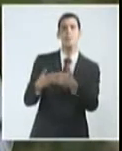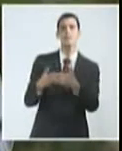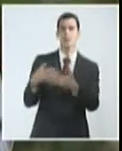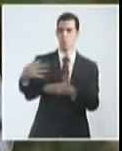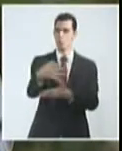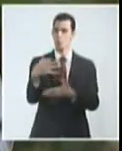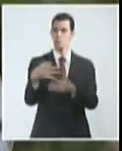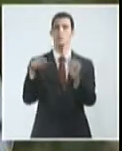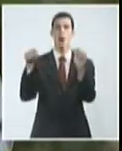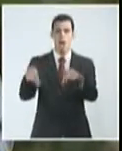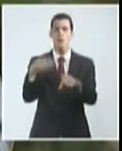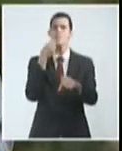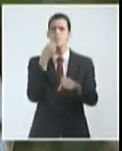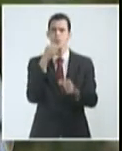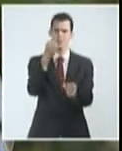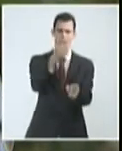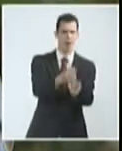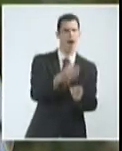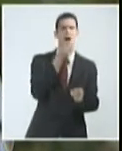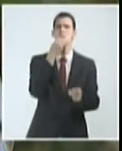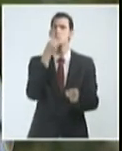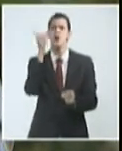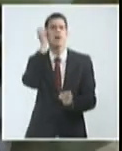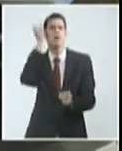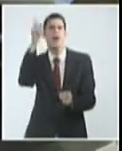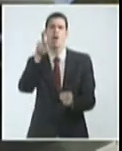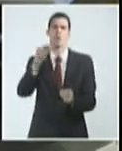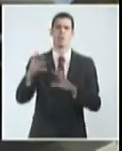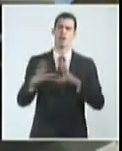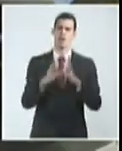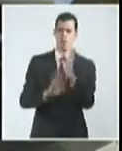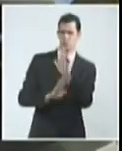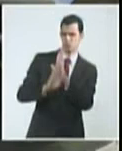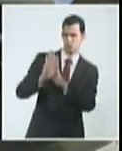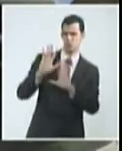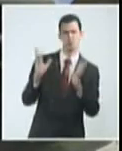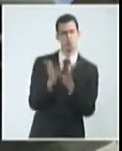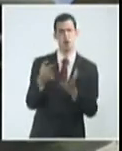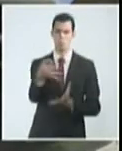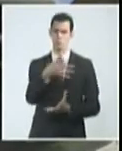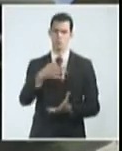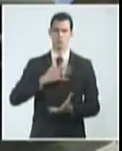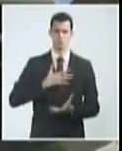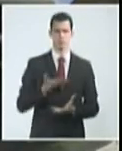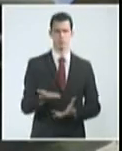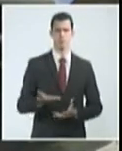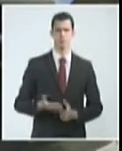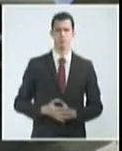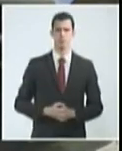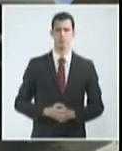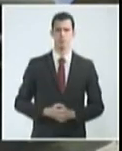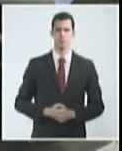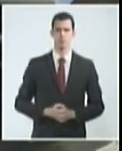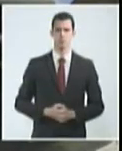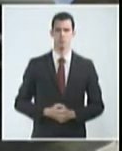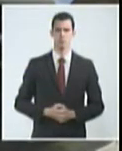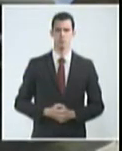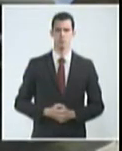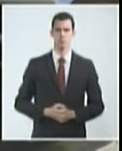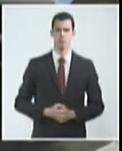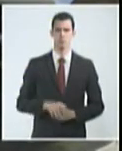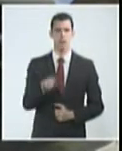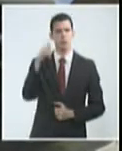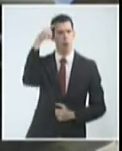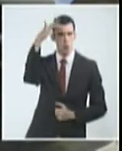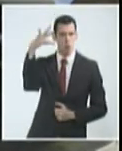función del desarrollo del municipio. Y yo creo que todo esto lo podemos englobar